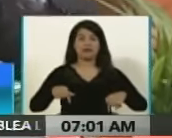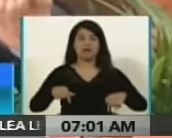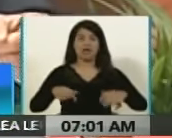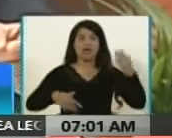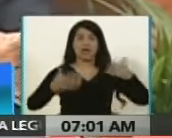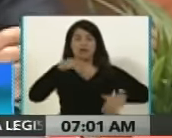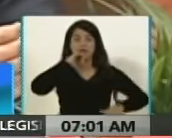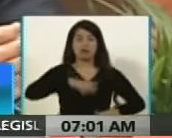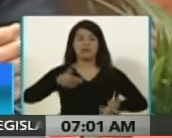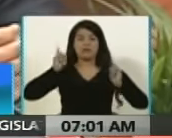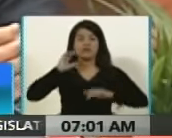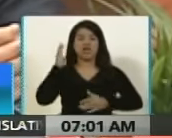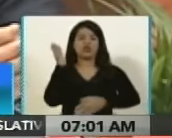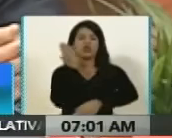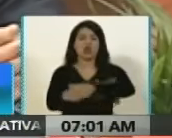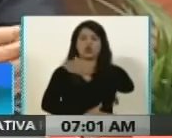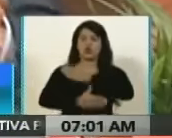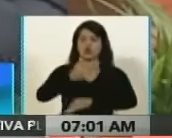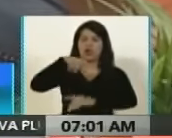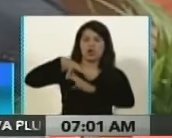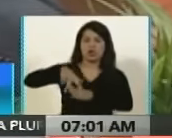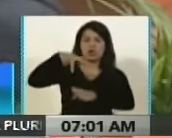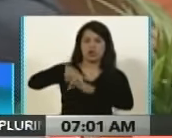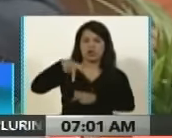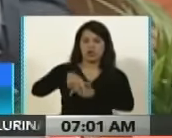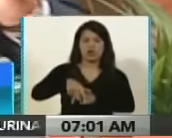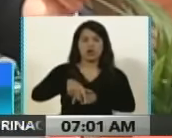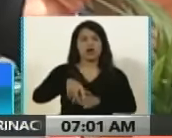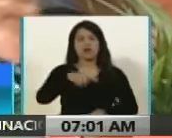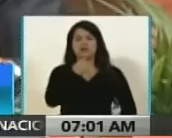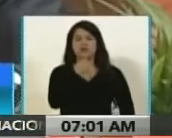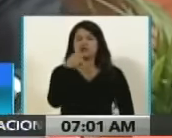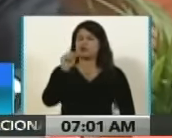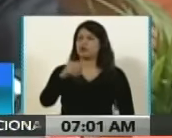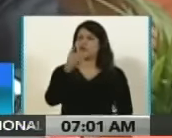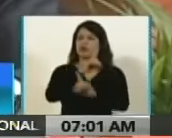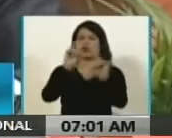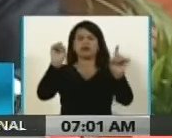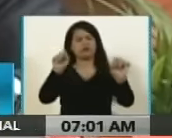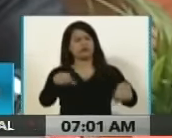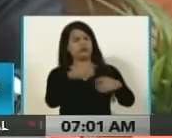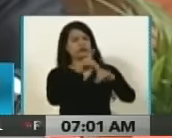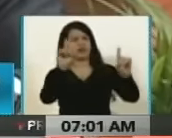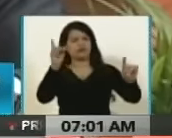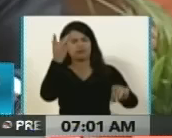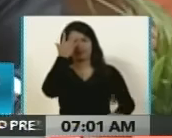se torturaba y había una supuesta democracia,